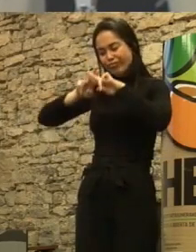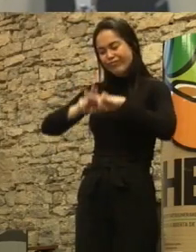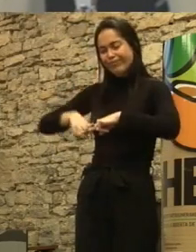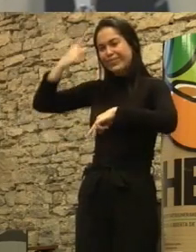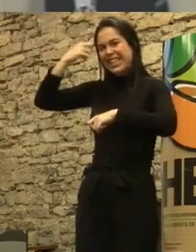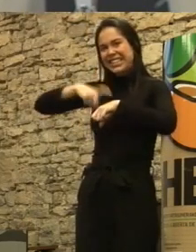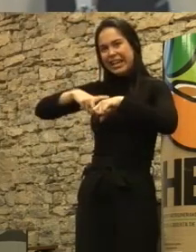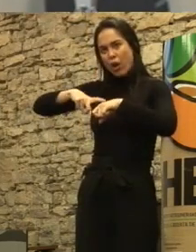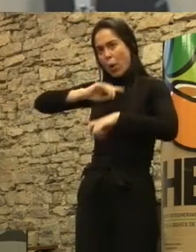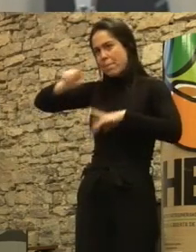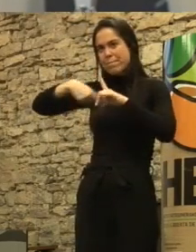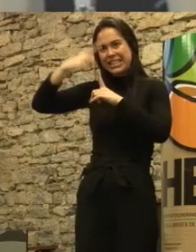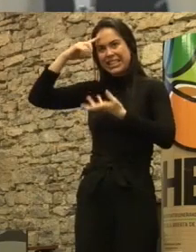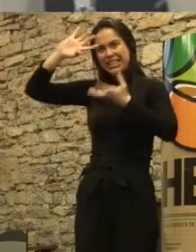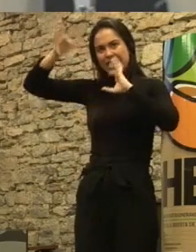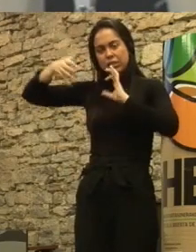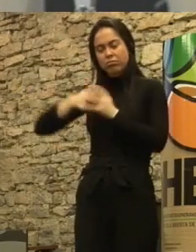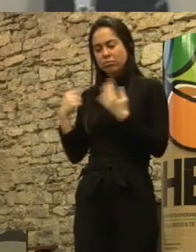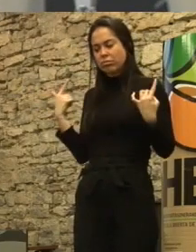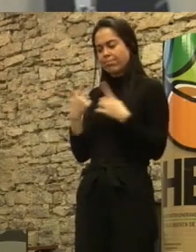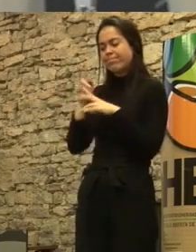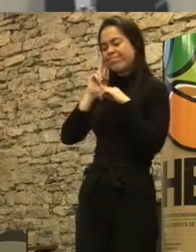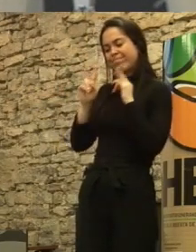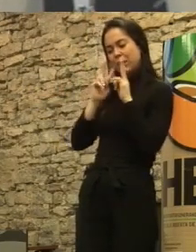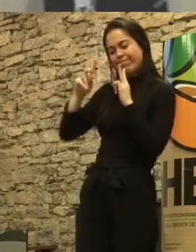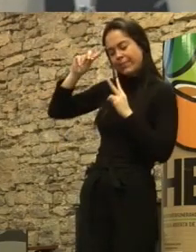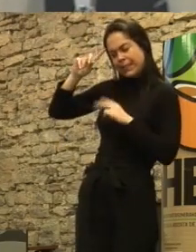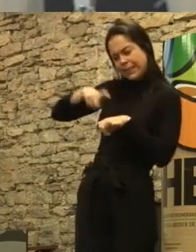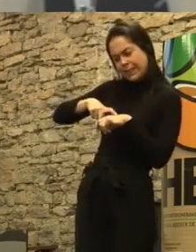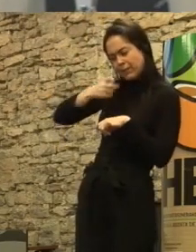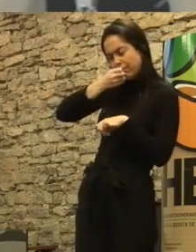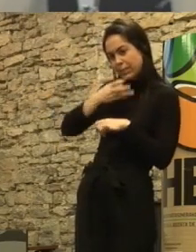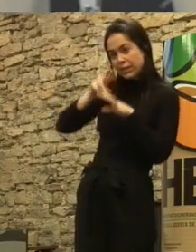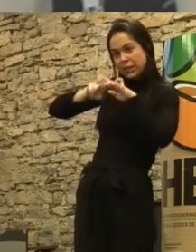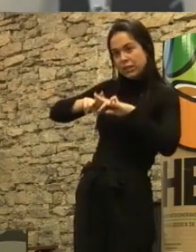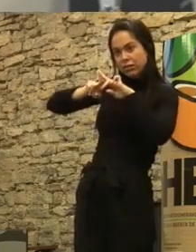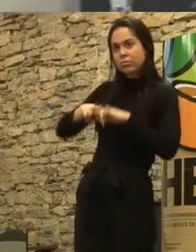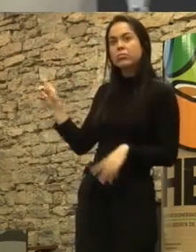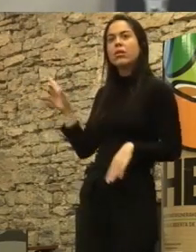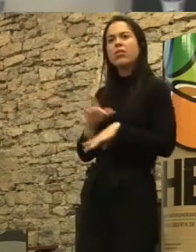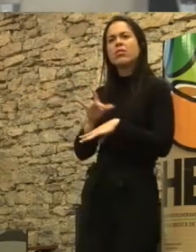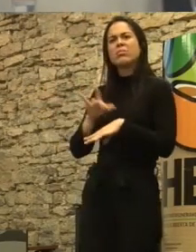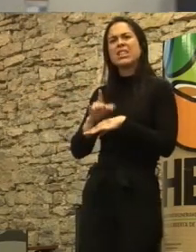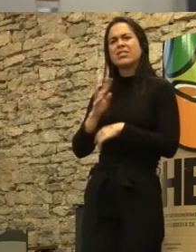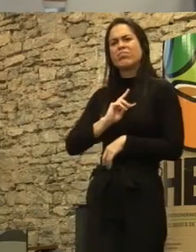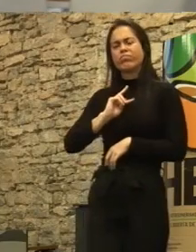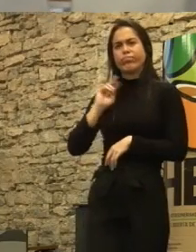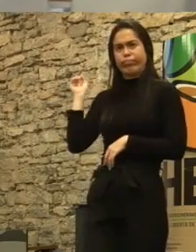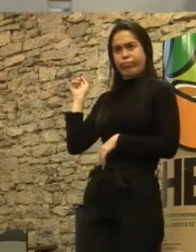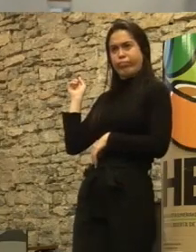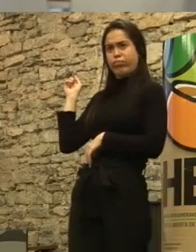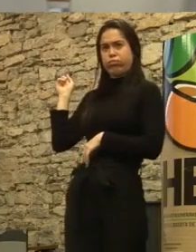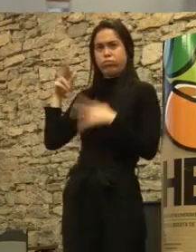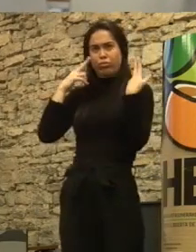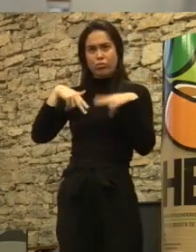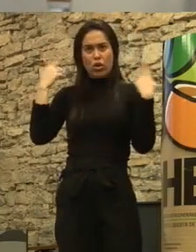y psiquiátrico para determinar su estado mental. Esta señora, una médico del sistema público de salud que trabaja en la